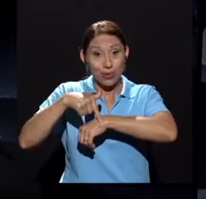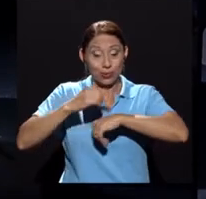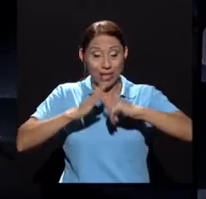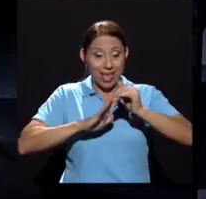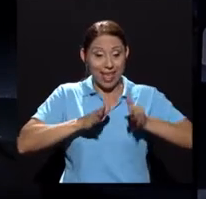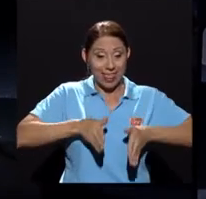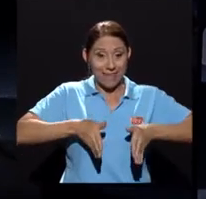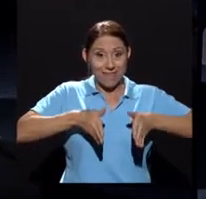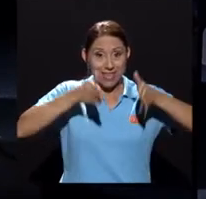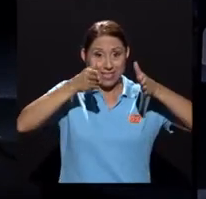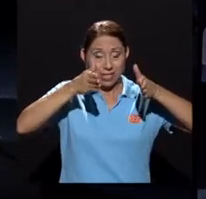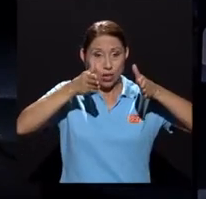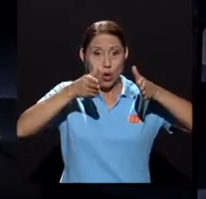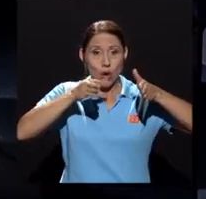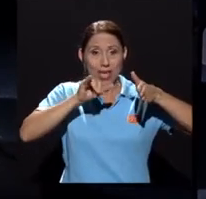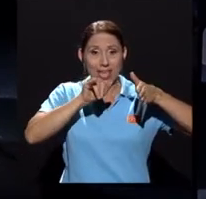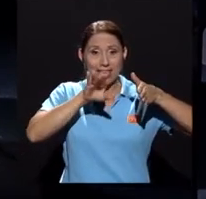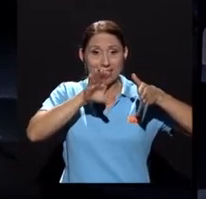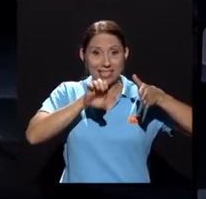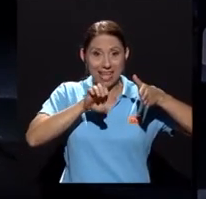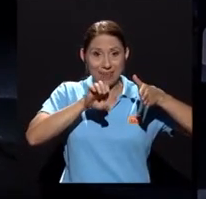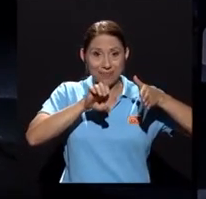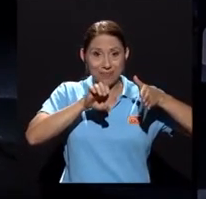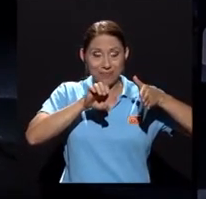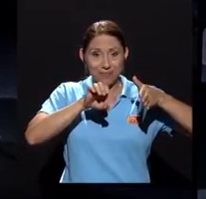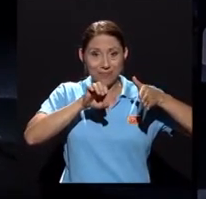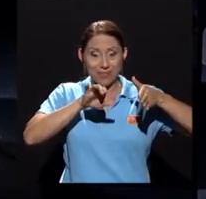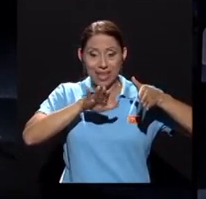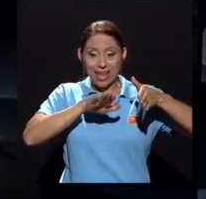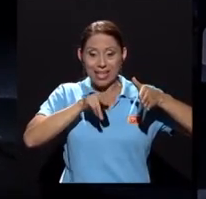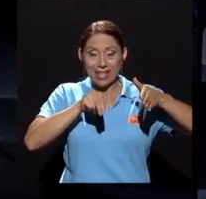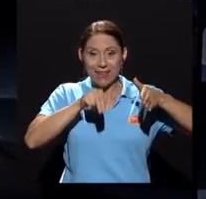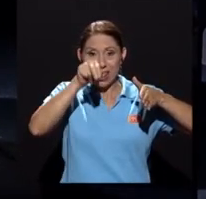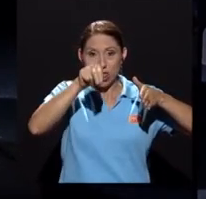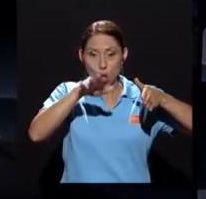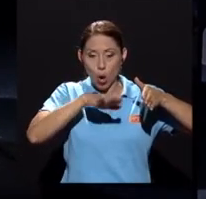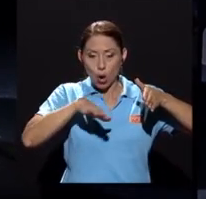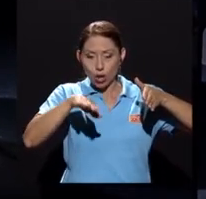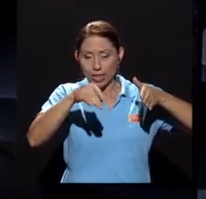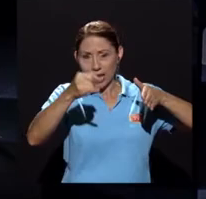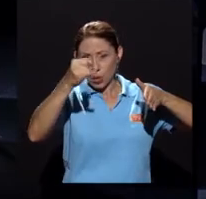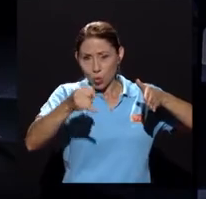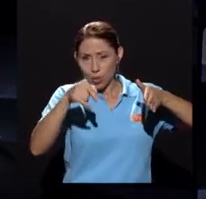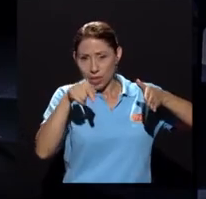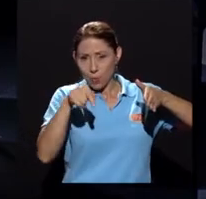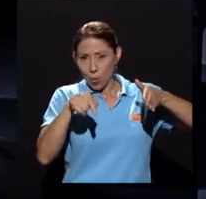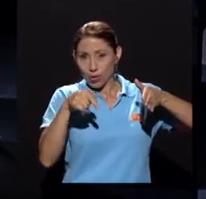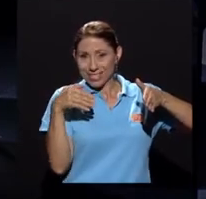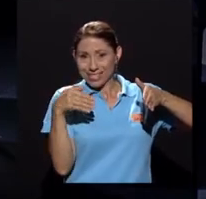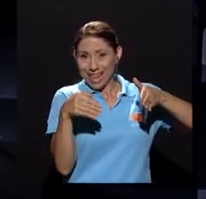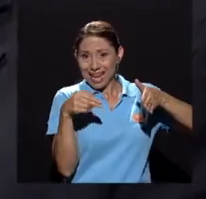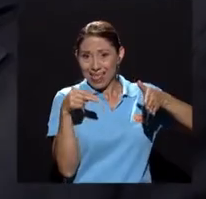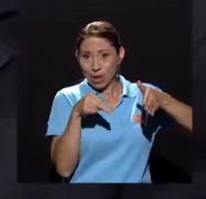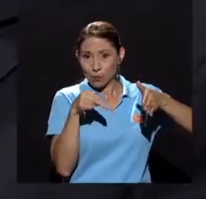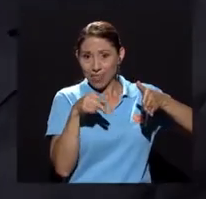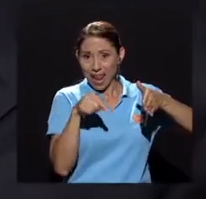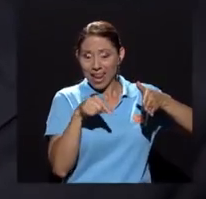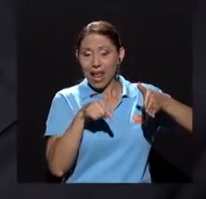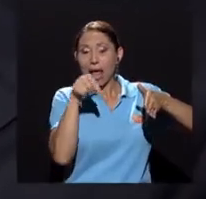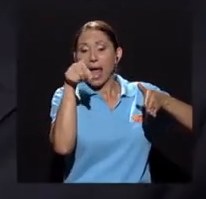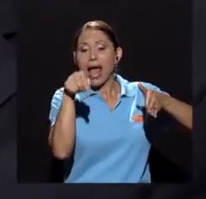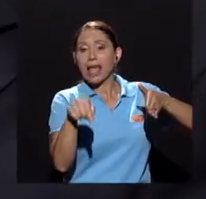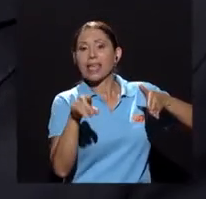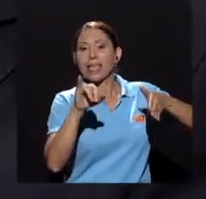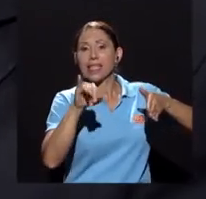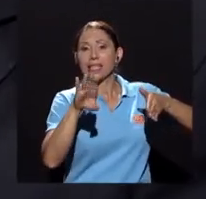el costado norte de todo lo que es el pabellón último que se ha construido del calderón ayer hélice hélices